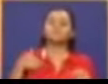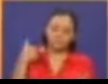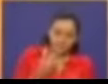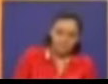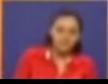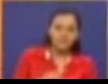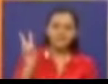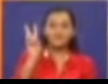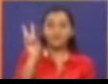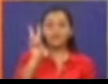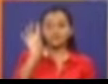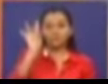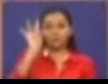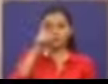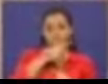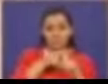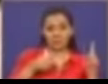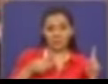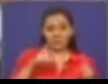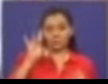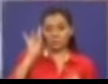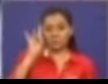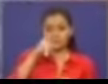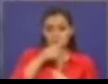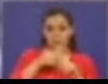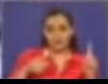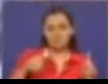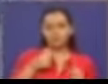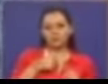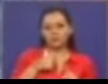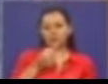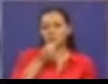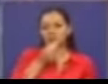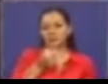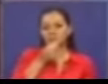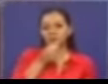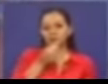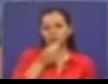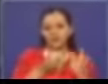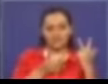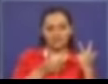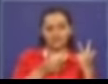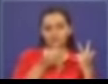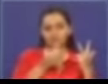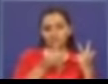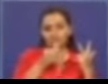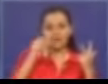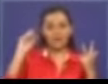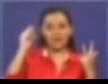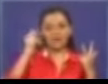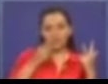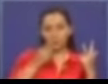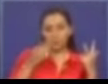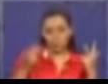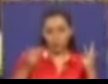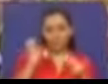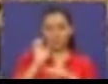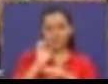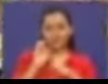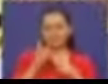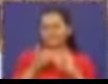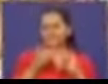tuvimos la entrevista con Ali TV, Alay sería TV, periódico Sol de Oriente y Radio Pública del Ecuador, con nuestros queridos